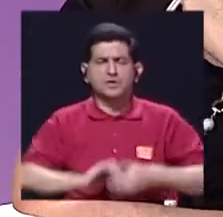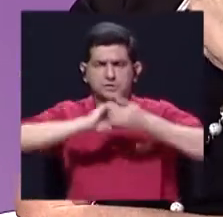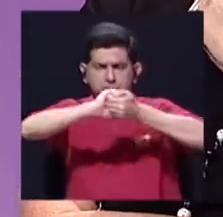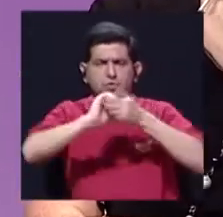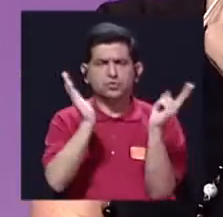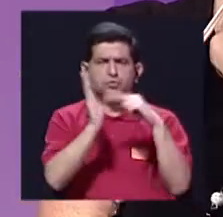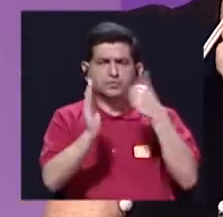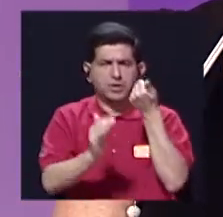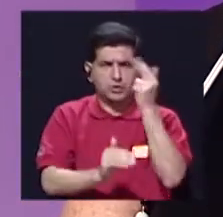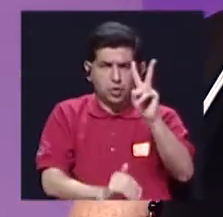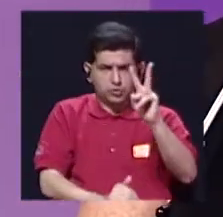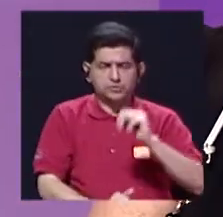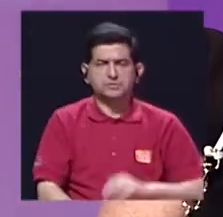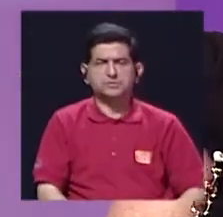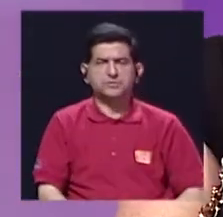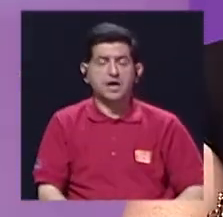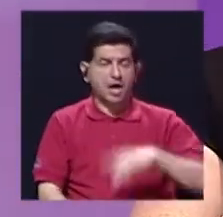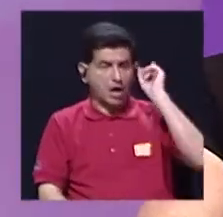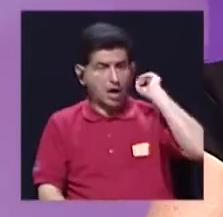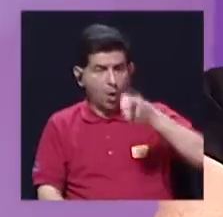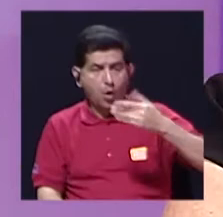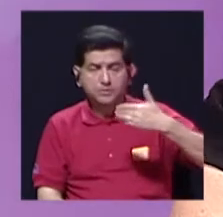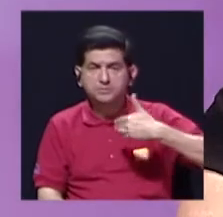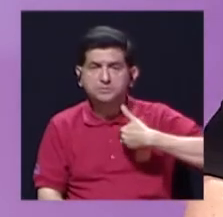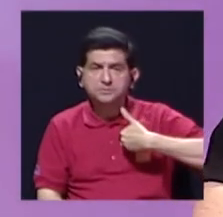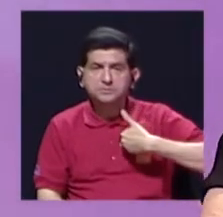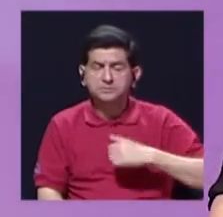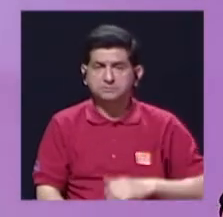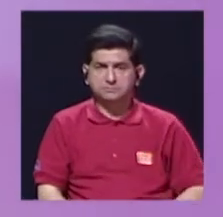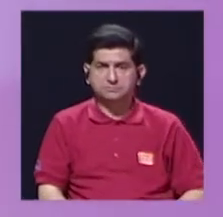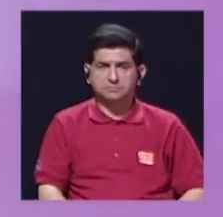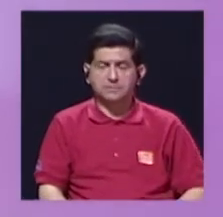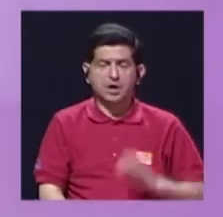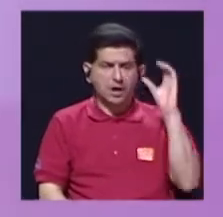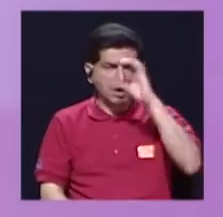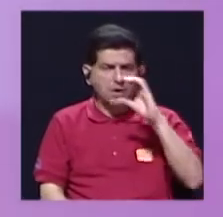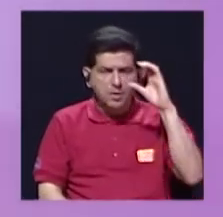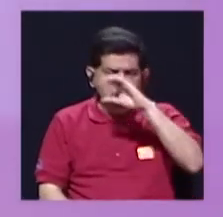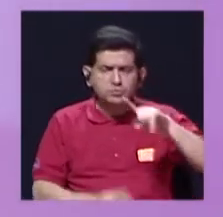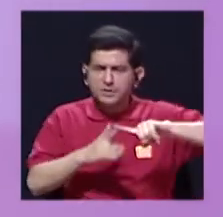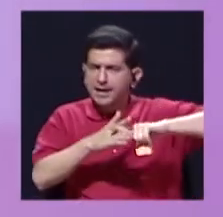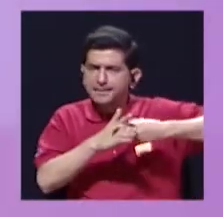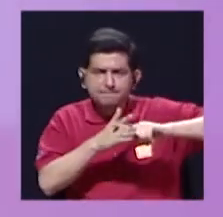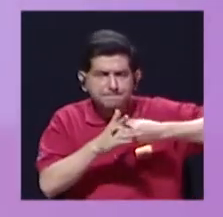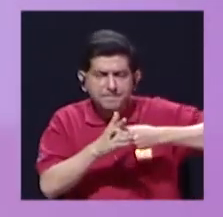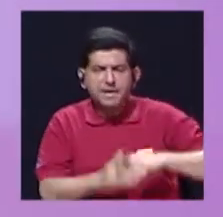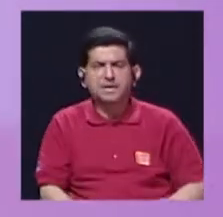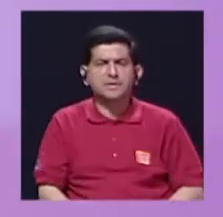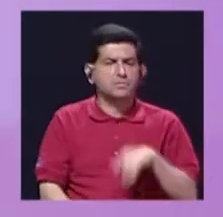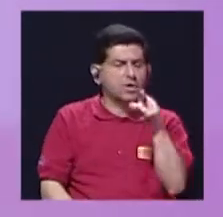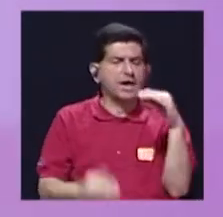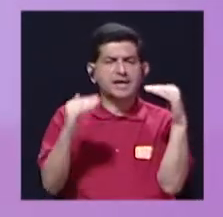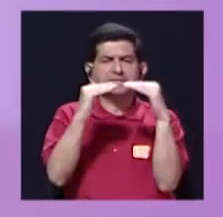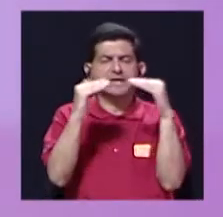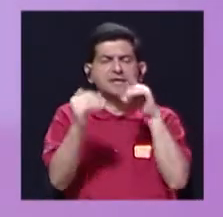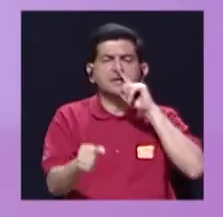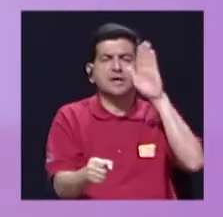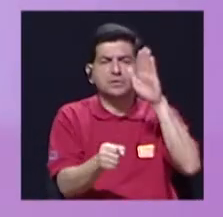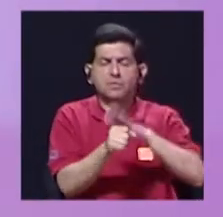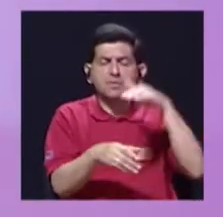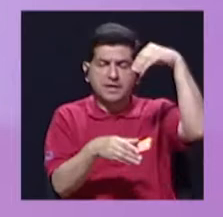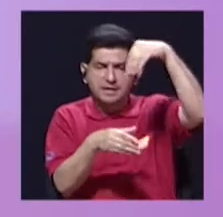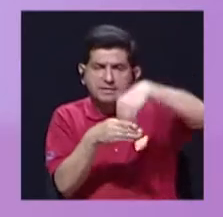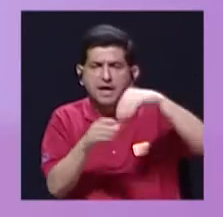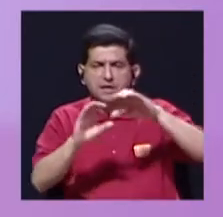2012, se ordenó que se buscaron los mecanismos para lograr esa equidad de género en las